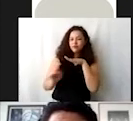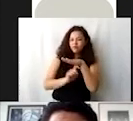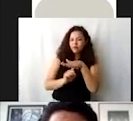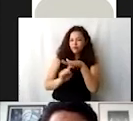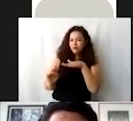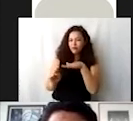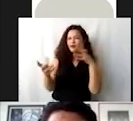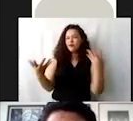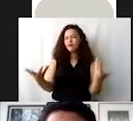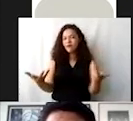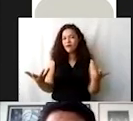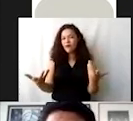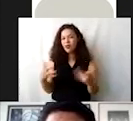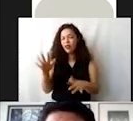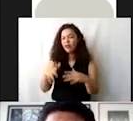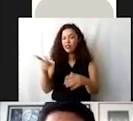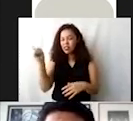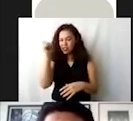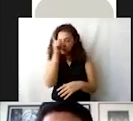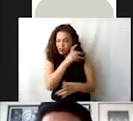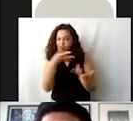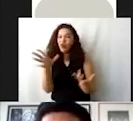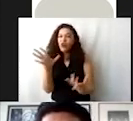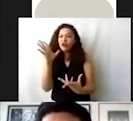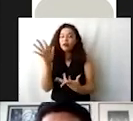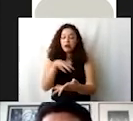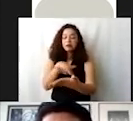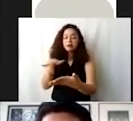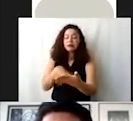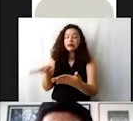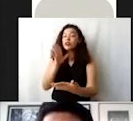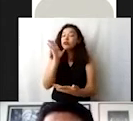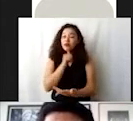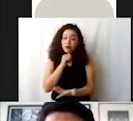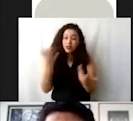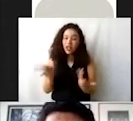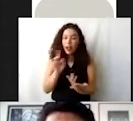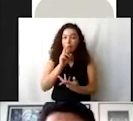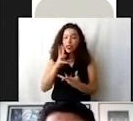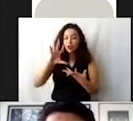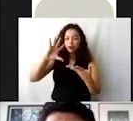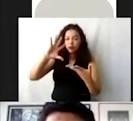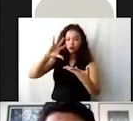veces no es posible leer en algunos casos. Entonces, compriman su